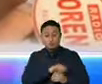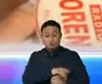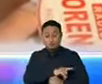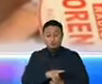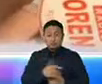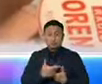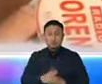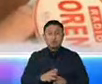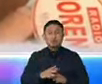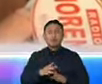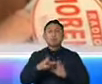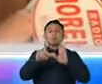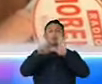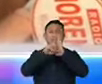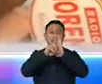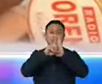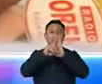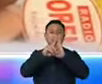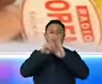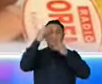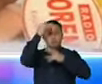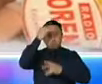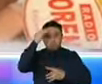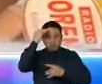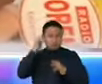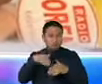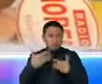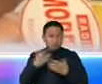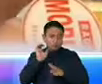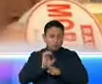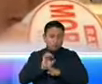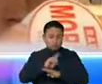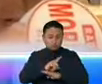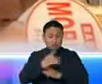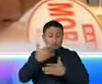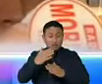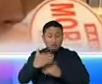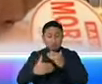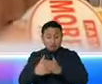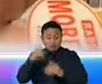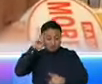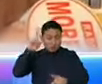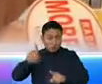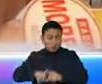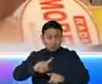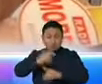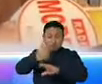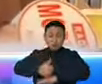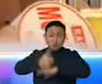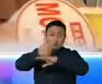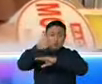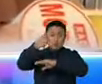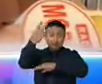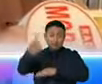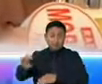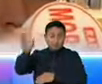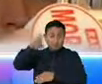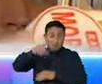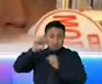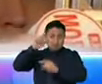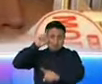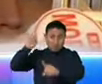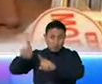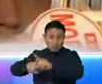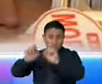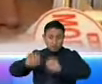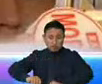sus valores. Y que esa solución, ese acuerdo al que llevemos evidentemente con las autoridades inglesas, sea uno que nos